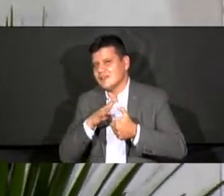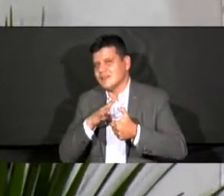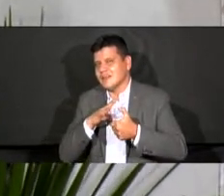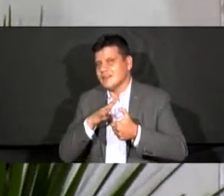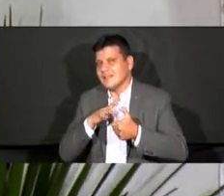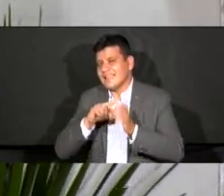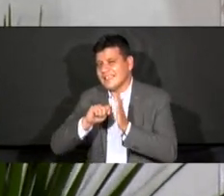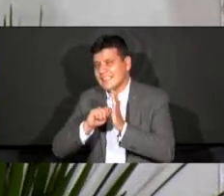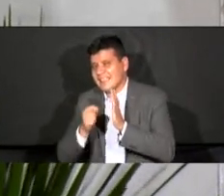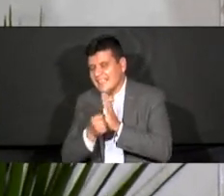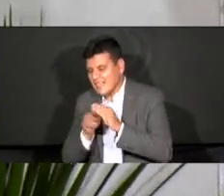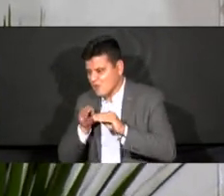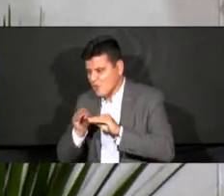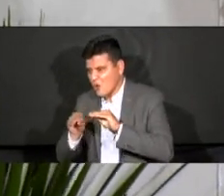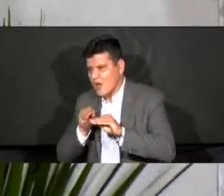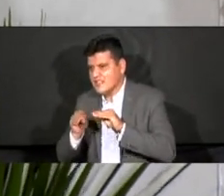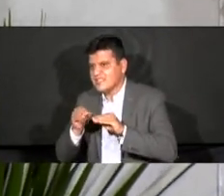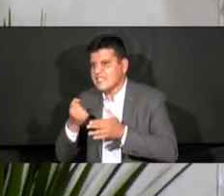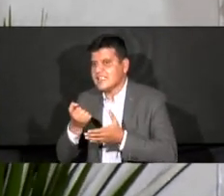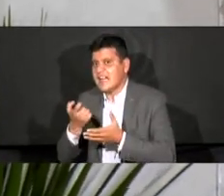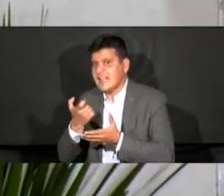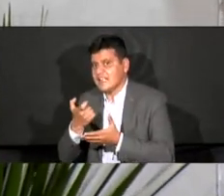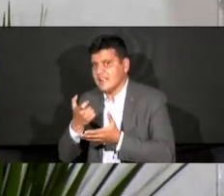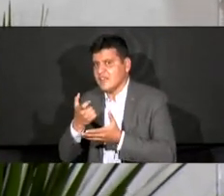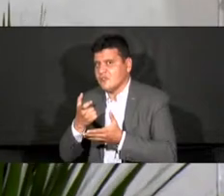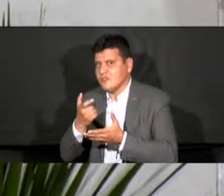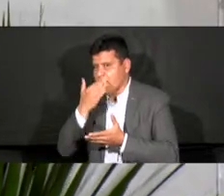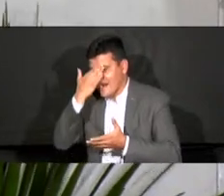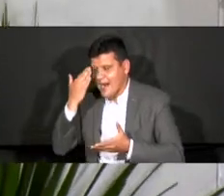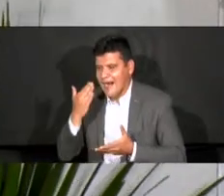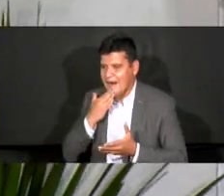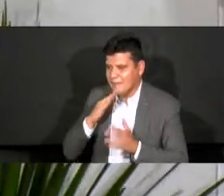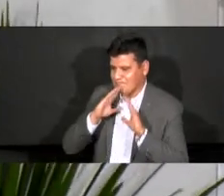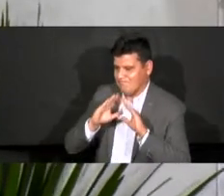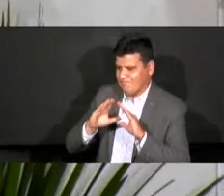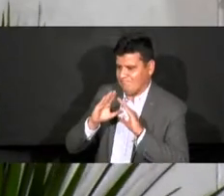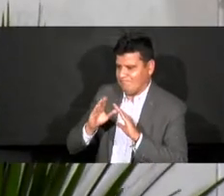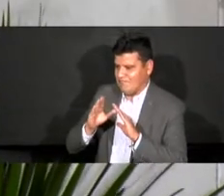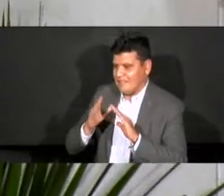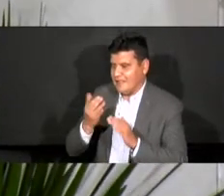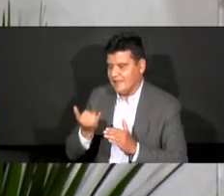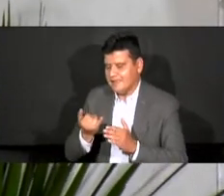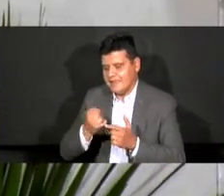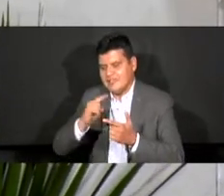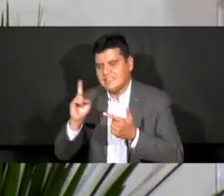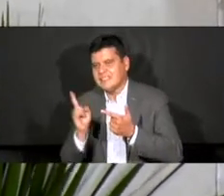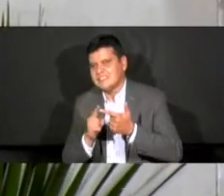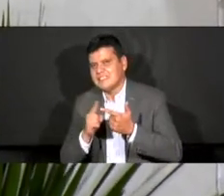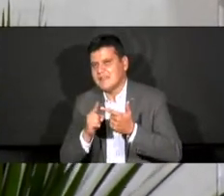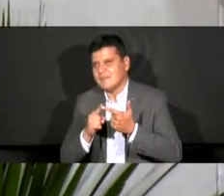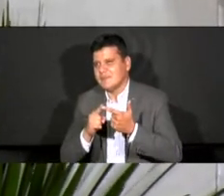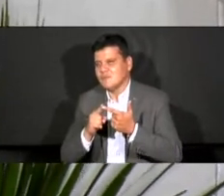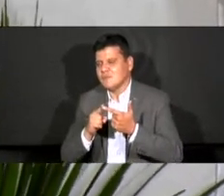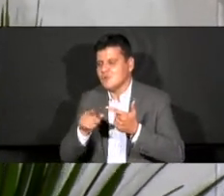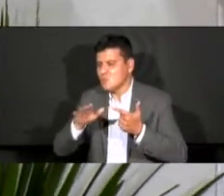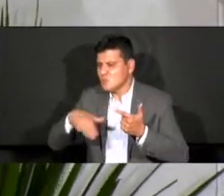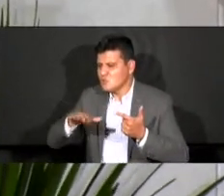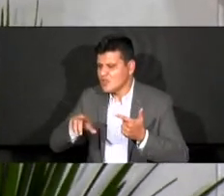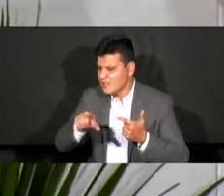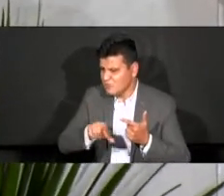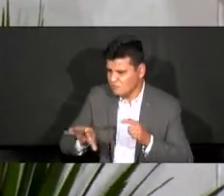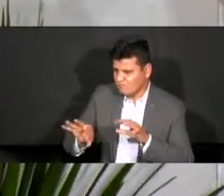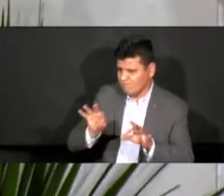financiamiento. Séptimo, actuaremos con profesionalismo, capacidad técnica y transparencia para